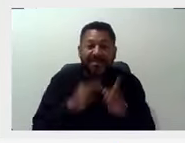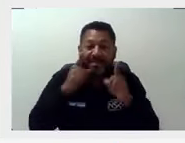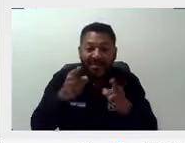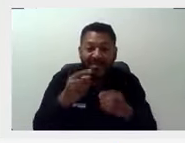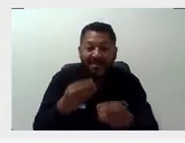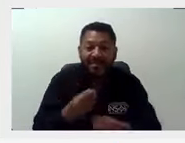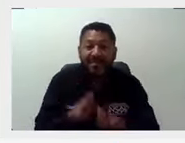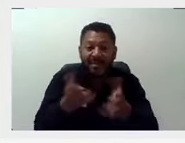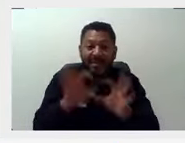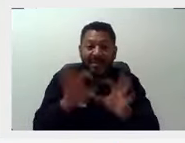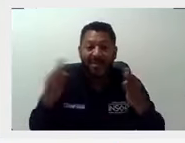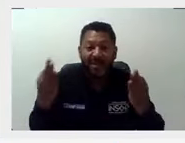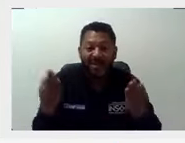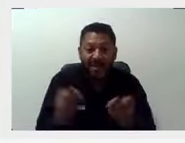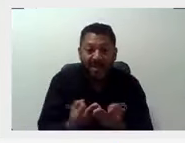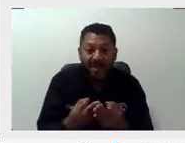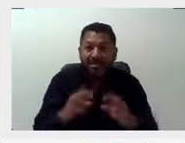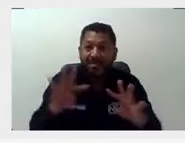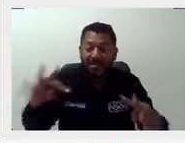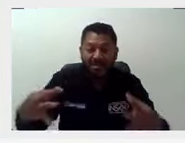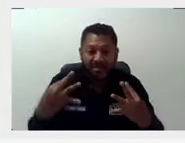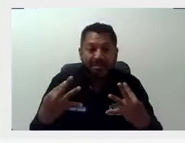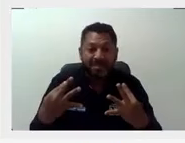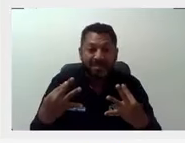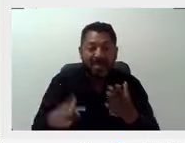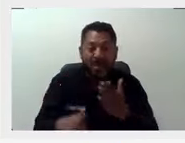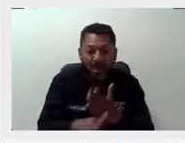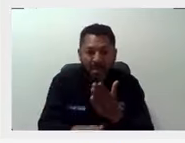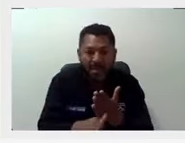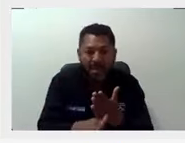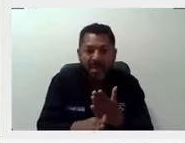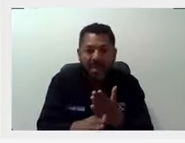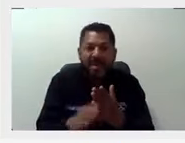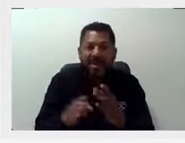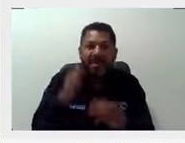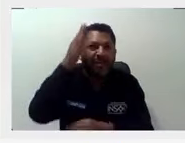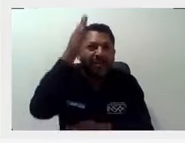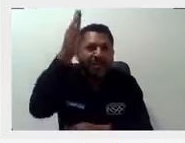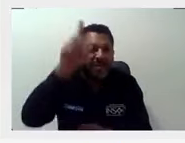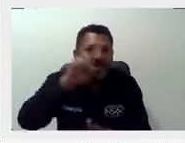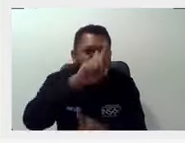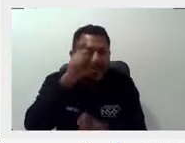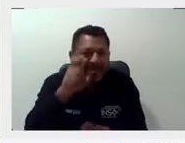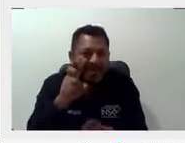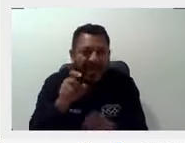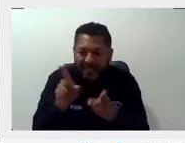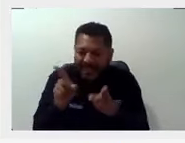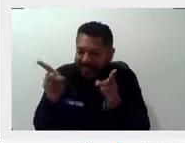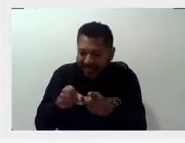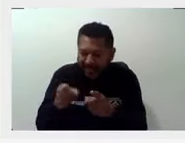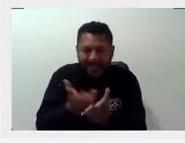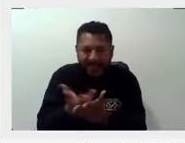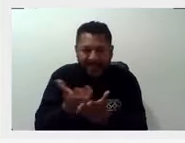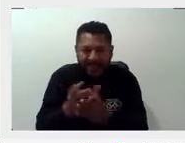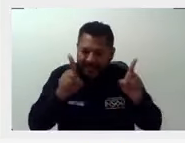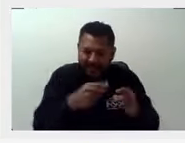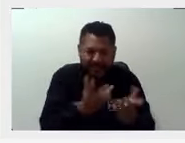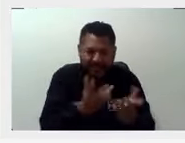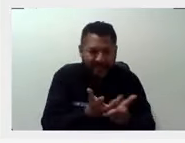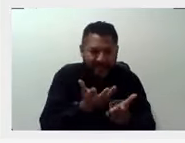este momento nos están viendo y a las que nos van a escuchar frente a lo que viene. Es un breve mensaje para finalizar